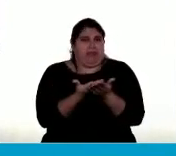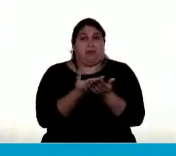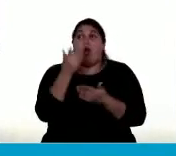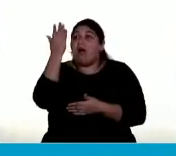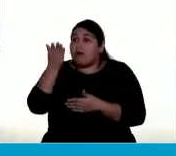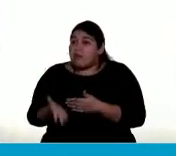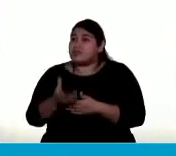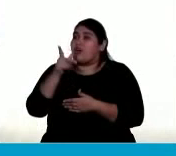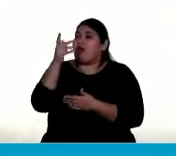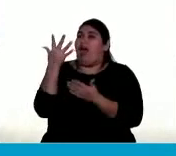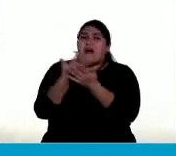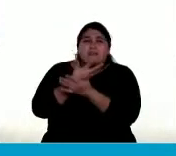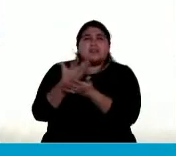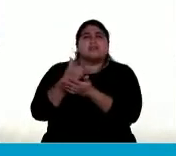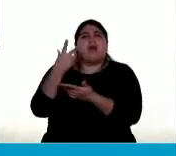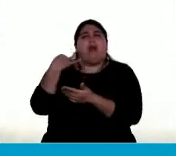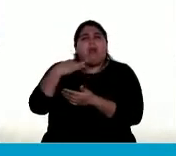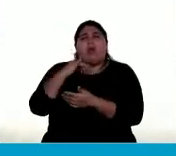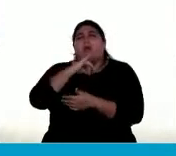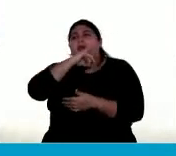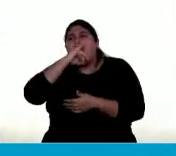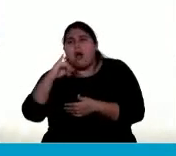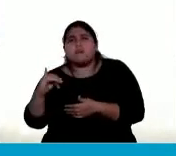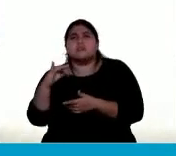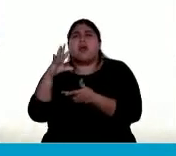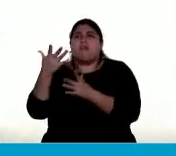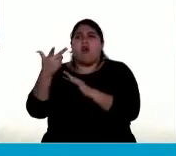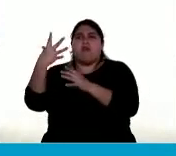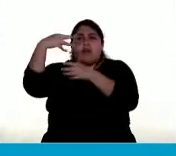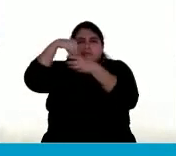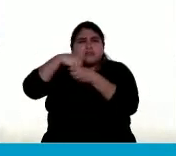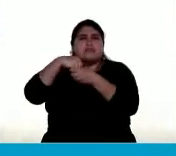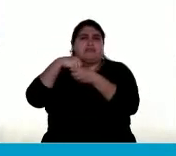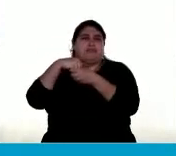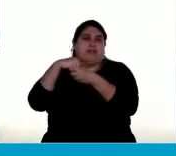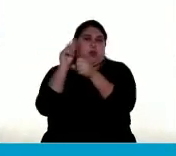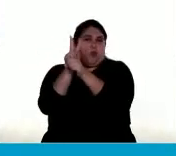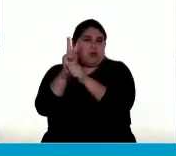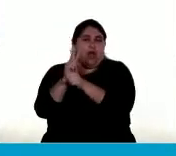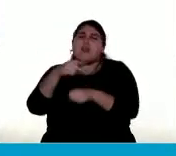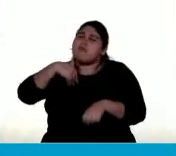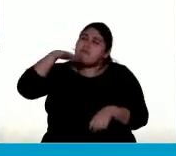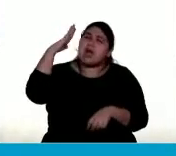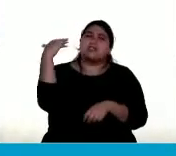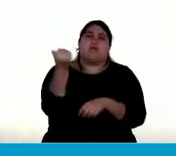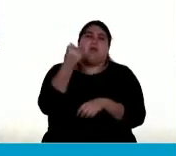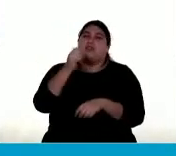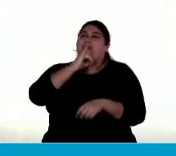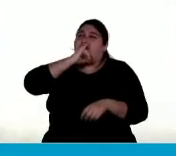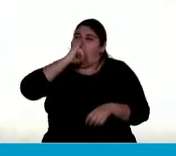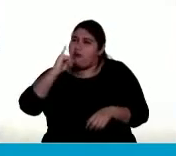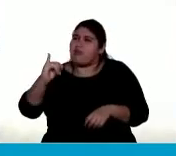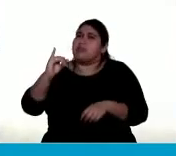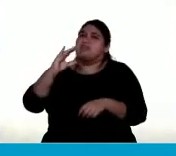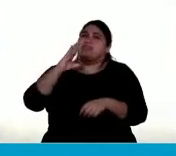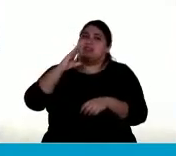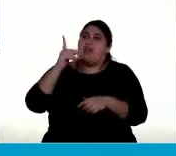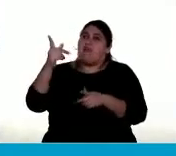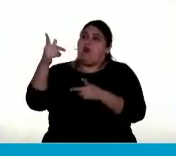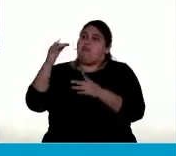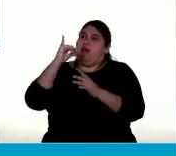formar parte de los procesos, fundamentalmente del proceso penal. Y es indispensable que se la notifique, que se la comunique, que se la haga